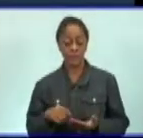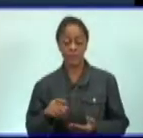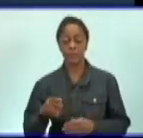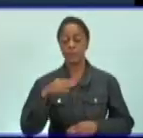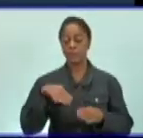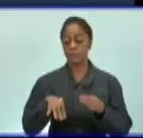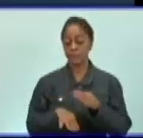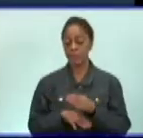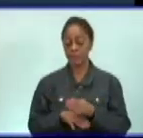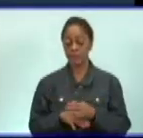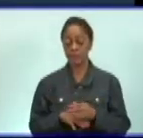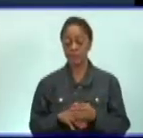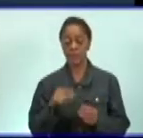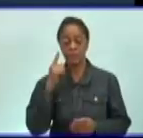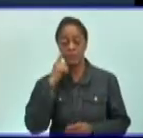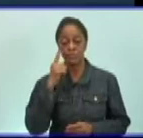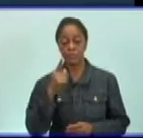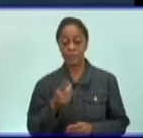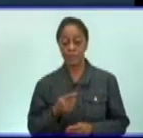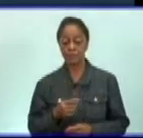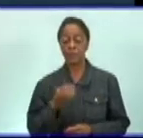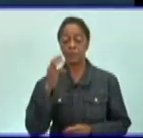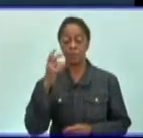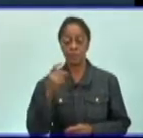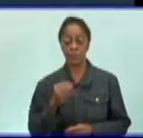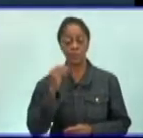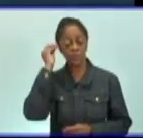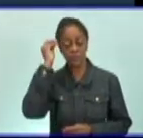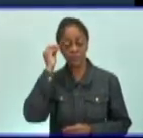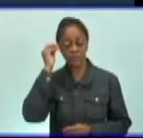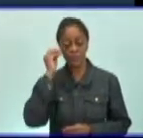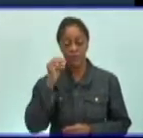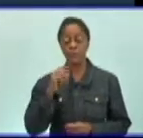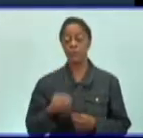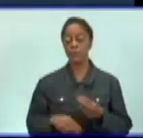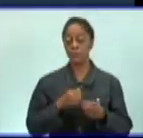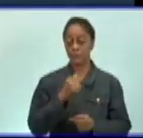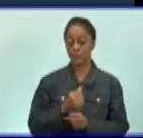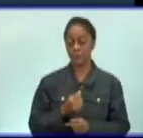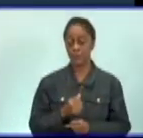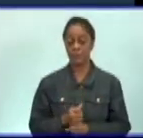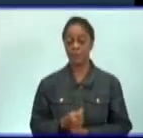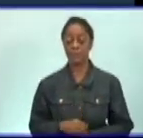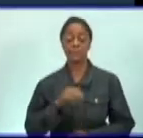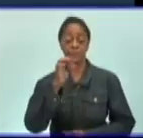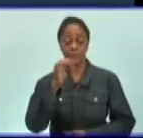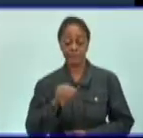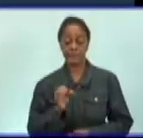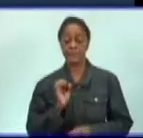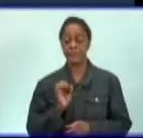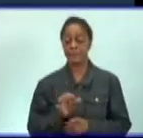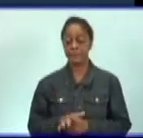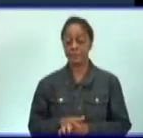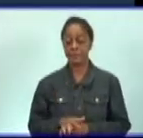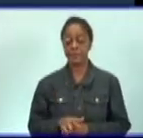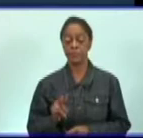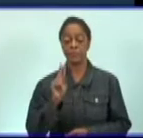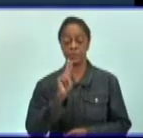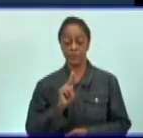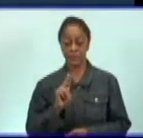debajo encontramos los cálculos mentales con los que operamos. Siempre comenzaremos por la